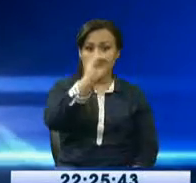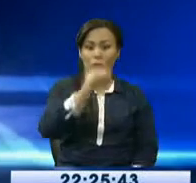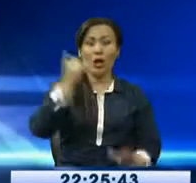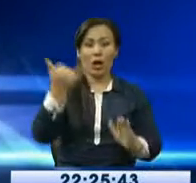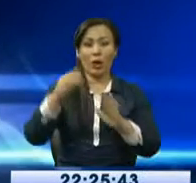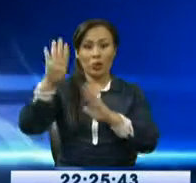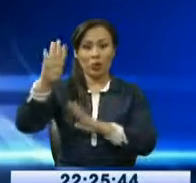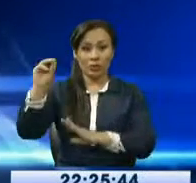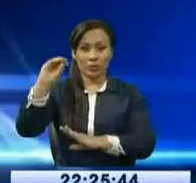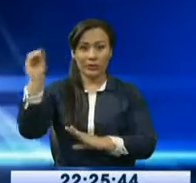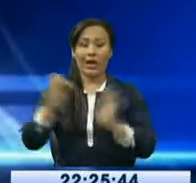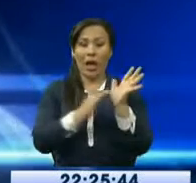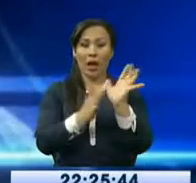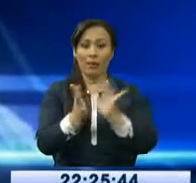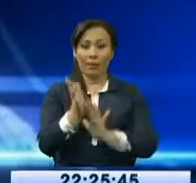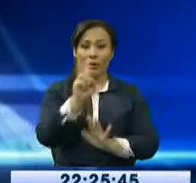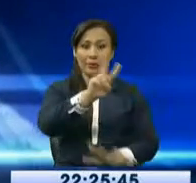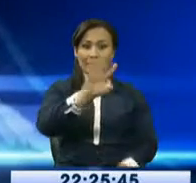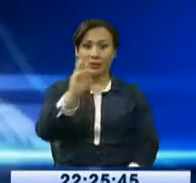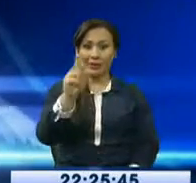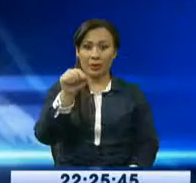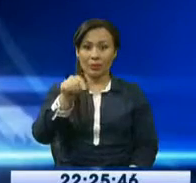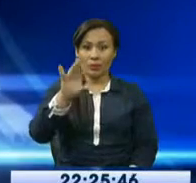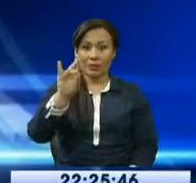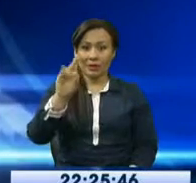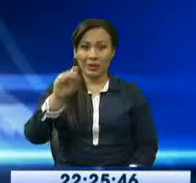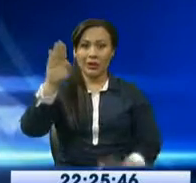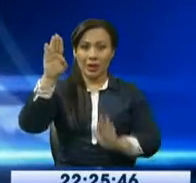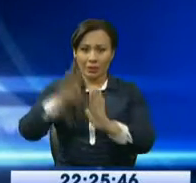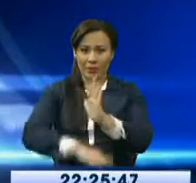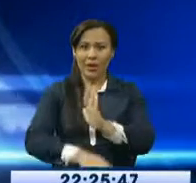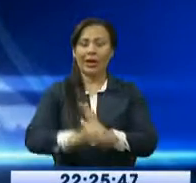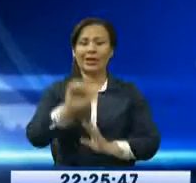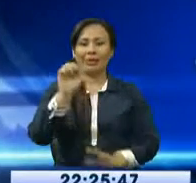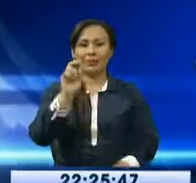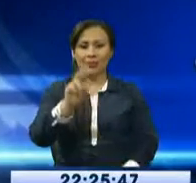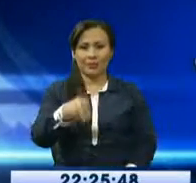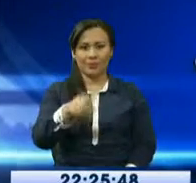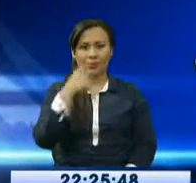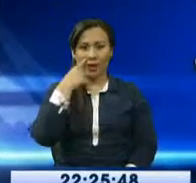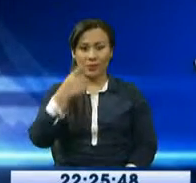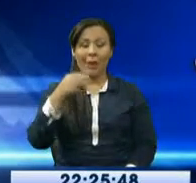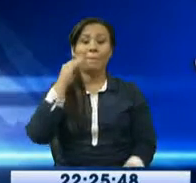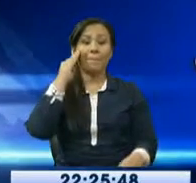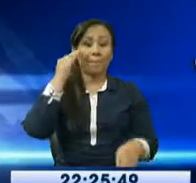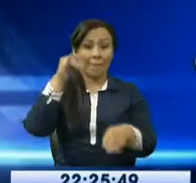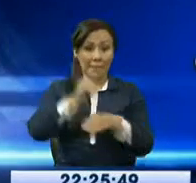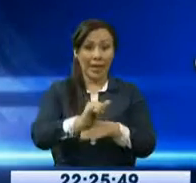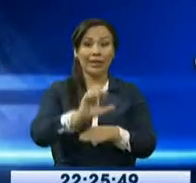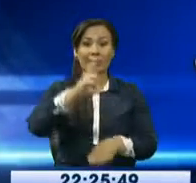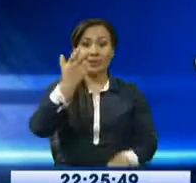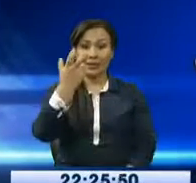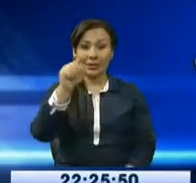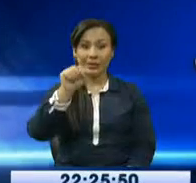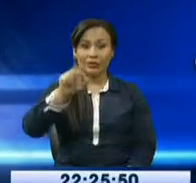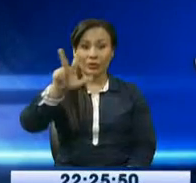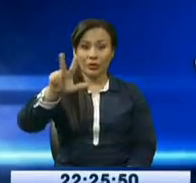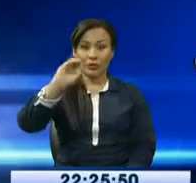40%. En abril tendrán una reducción al 26,7%. En mayo